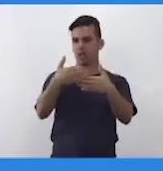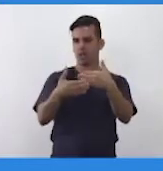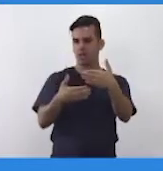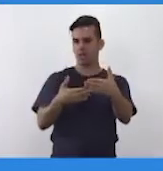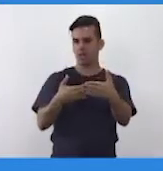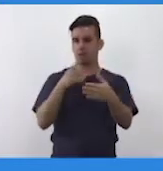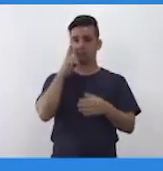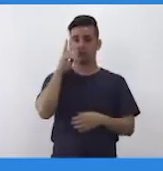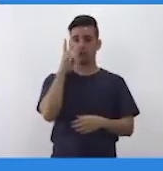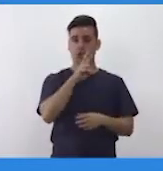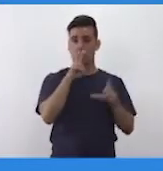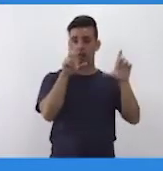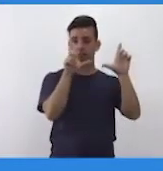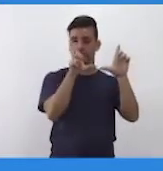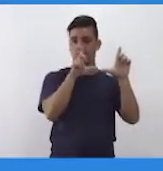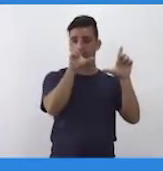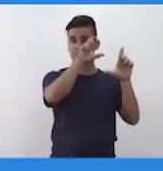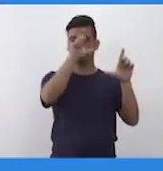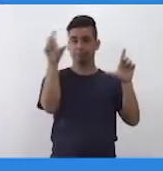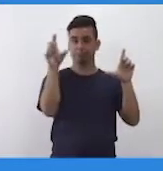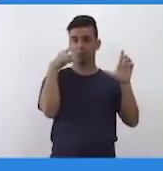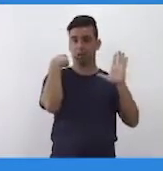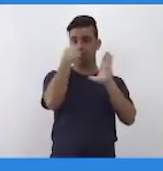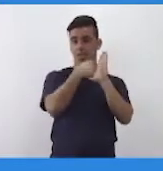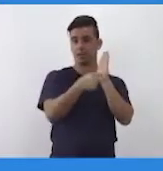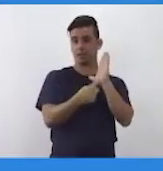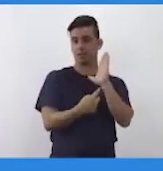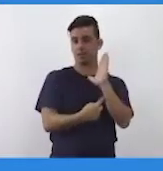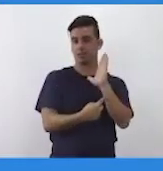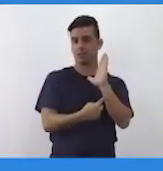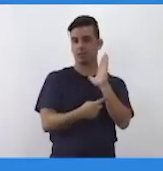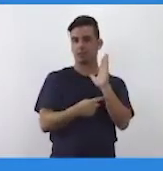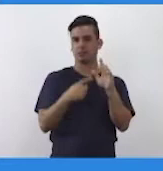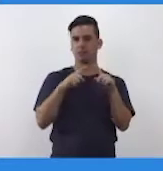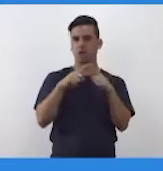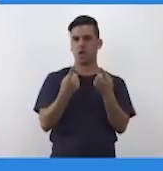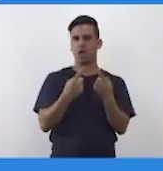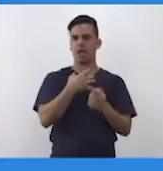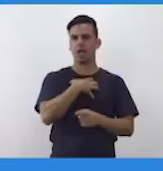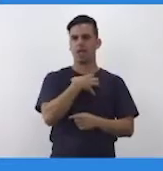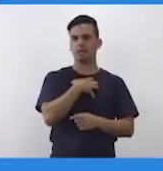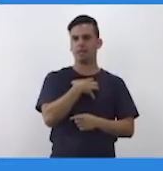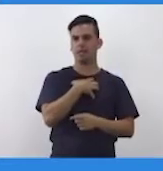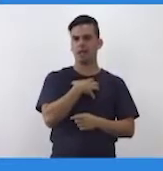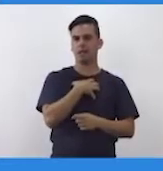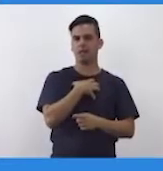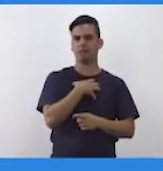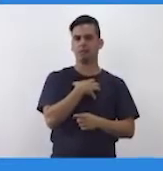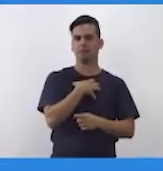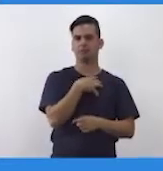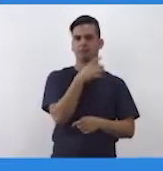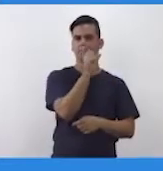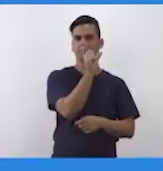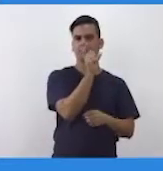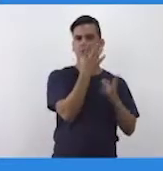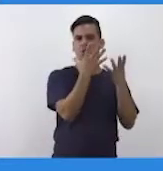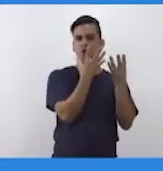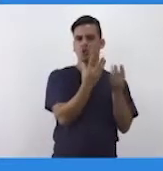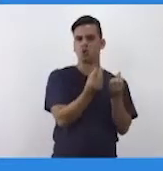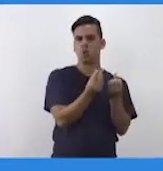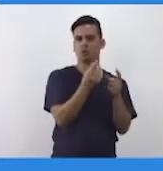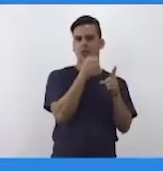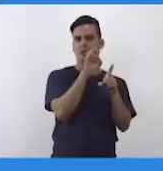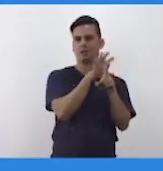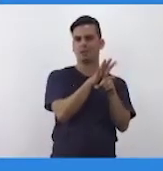el esquema, se caracteriza porque tiene productos iniciales, que en este caso es un